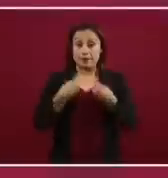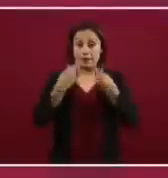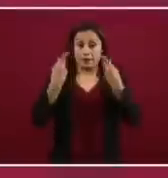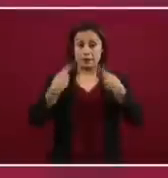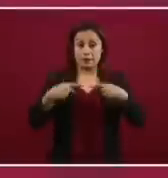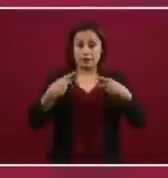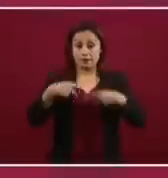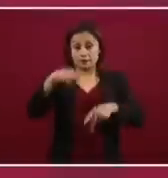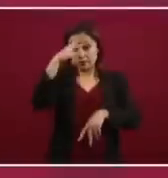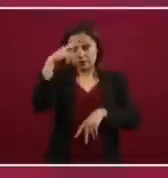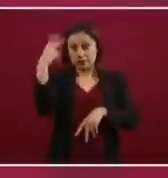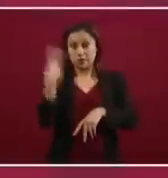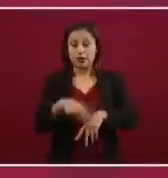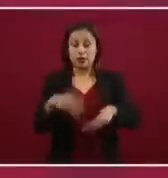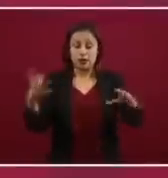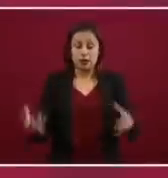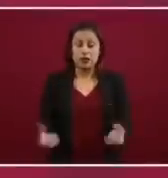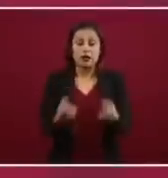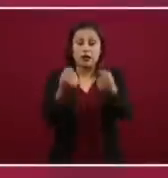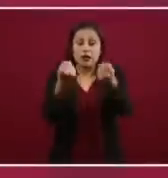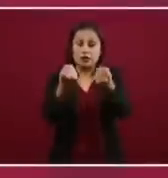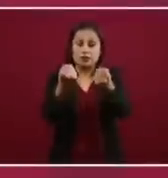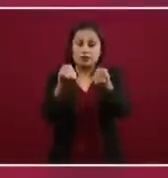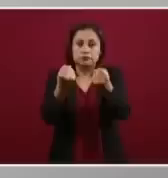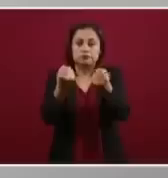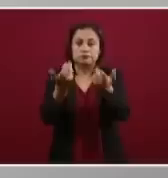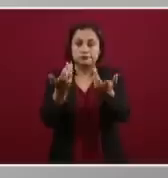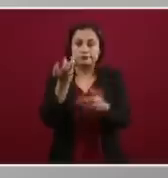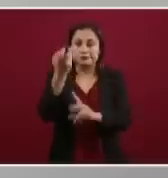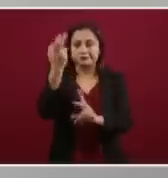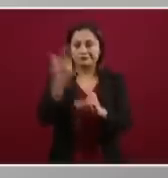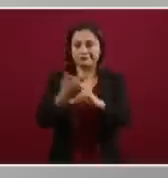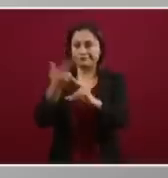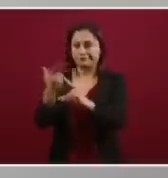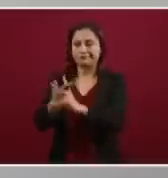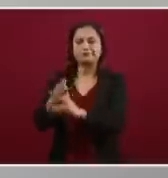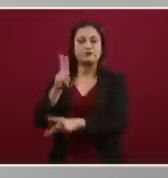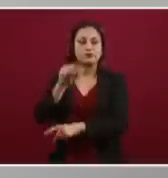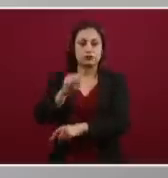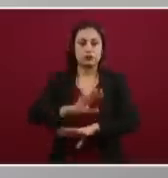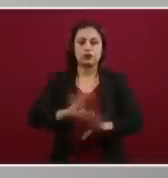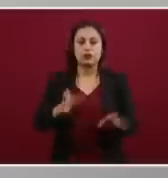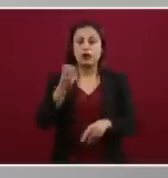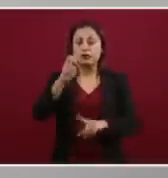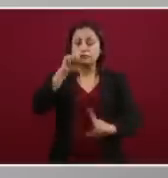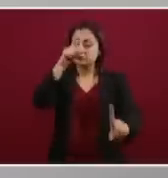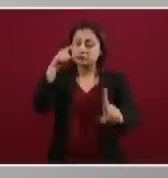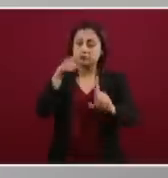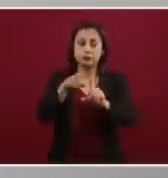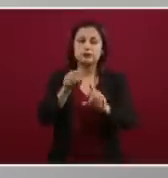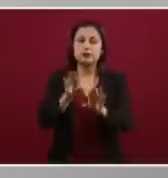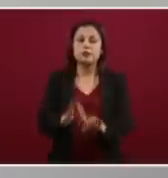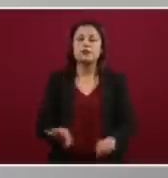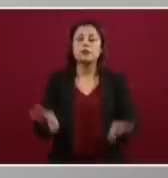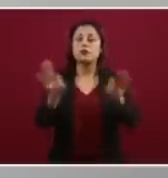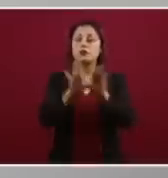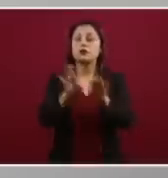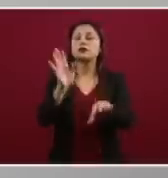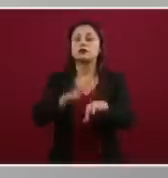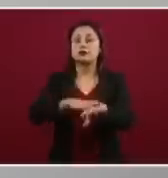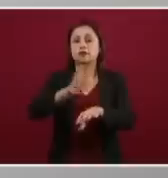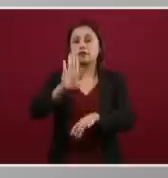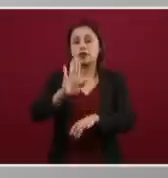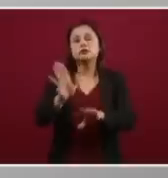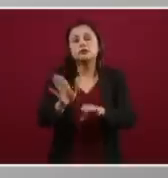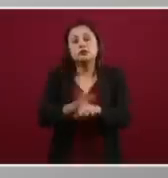los mexicanos, los seres humanos. Eso es lo que nos importa. O sea, y ese es el